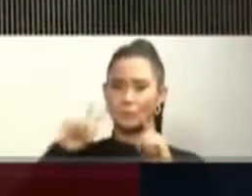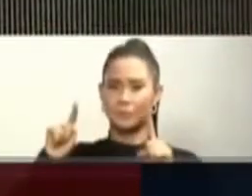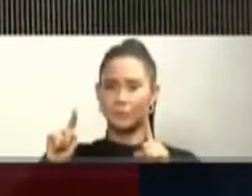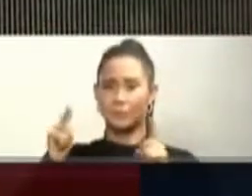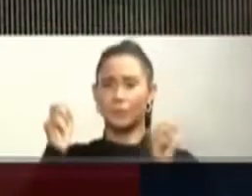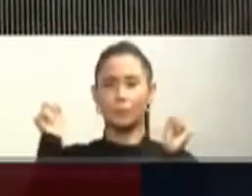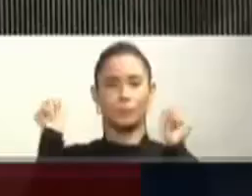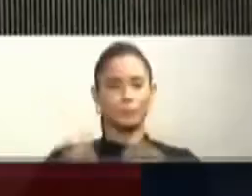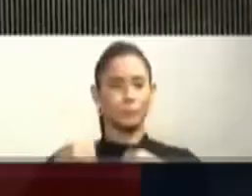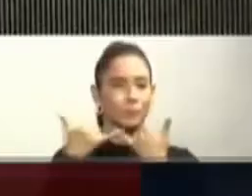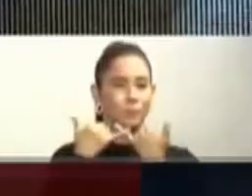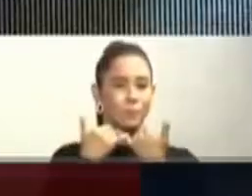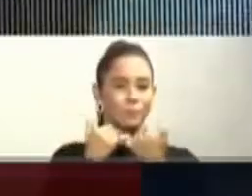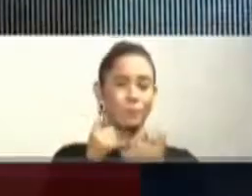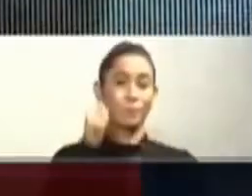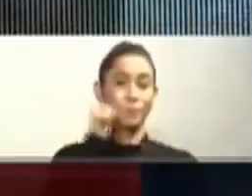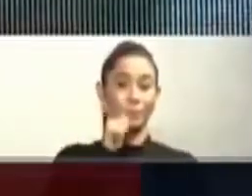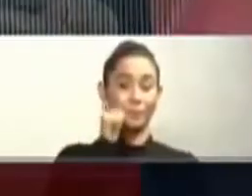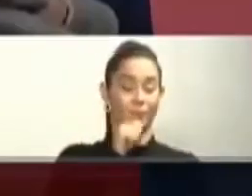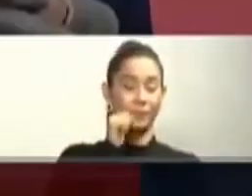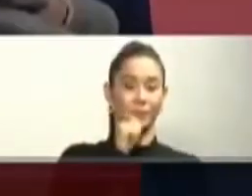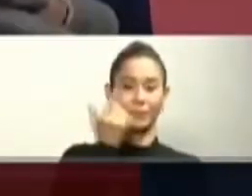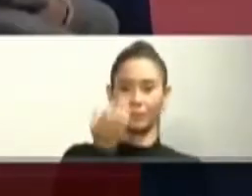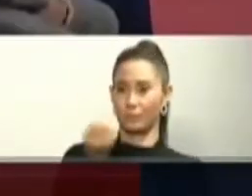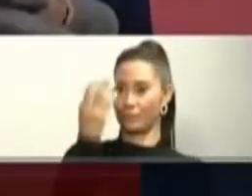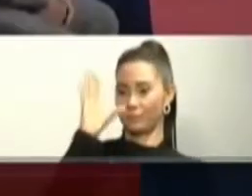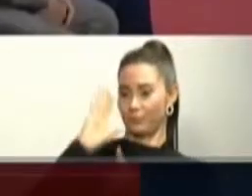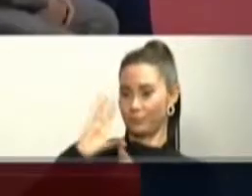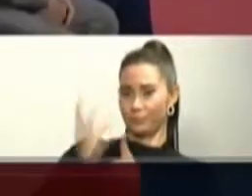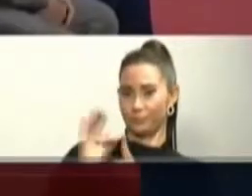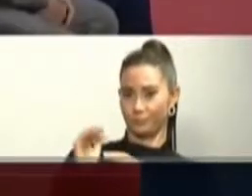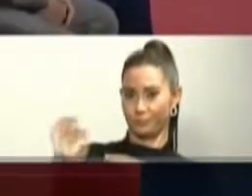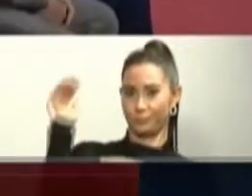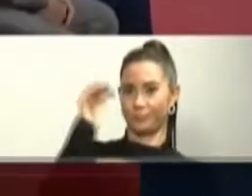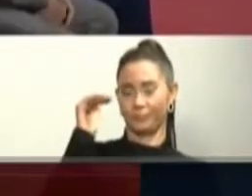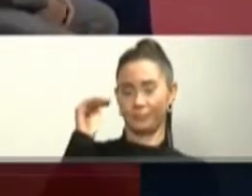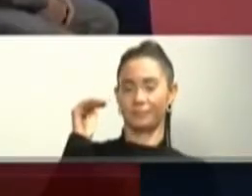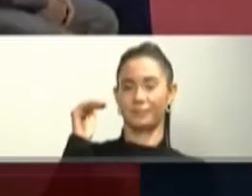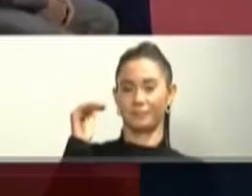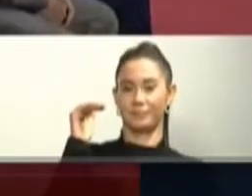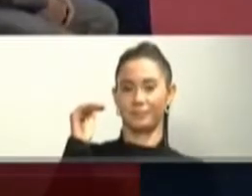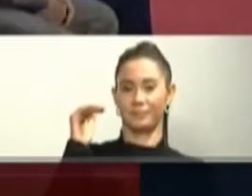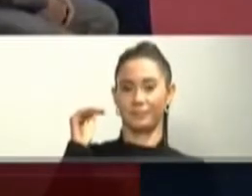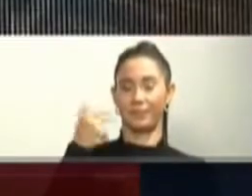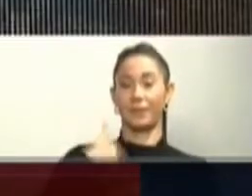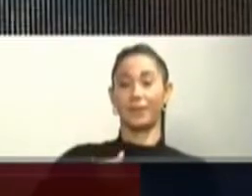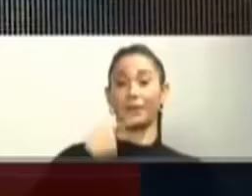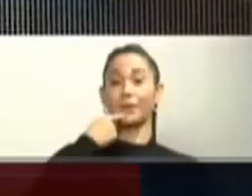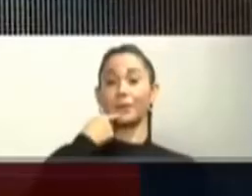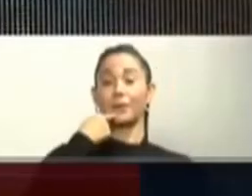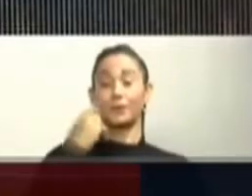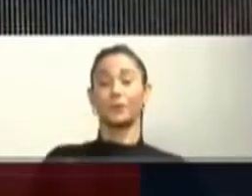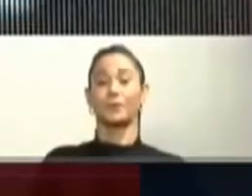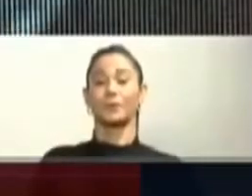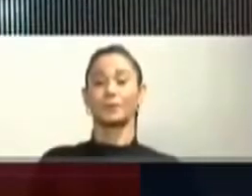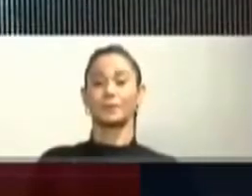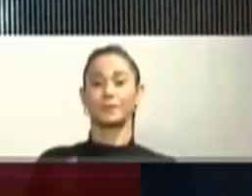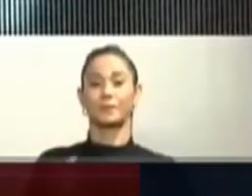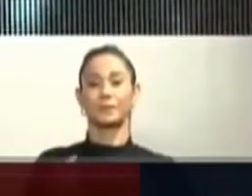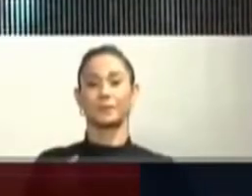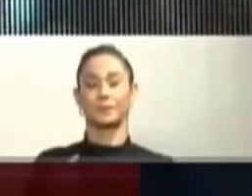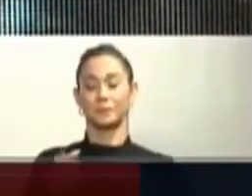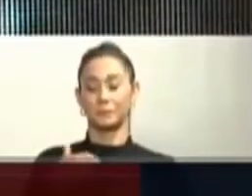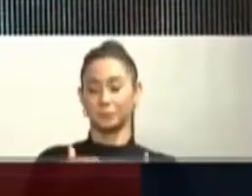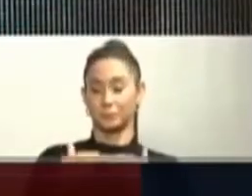conquistaste a una mujer de tanta cultura? Y yo decía, porque yo nunca usé la palabra mal, íbano